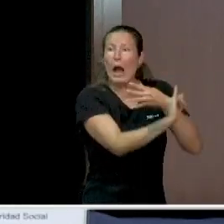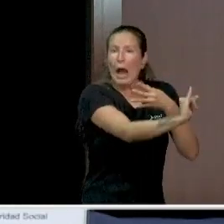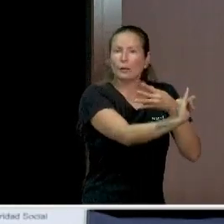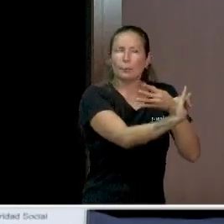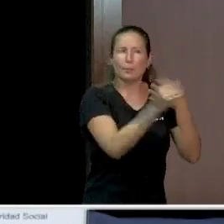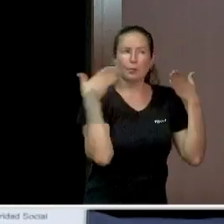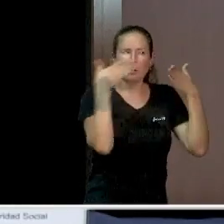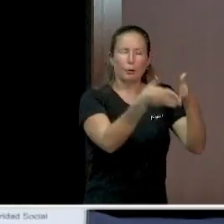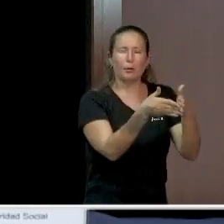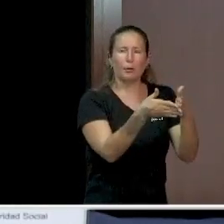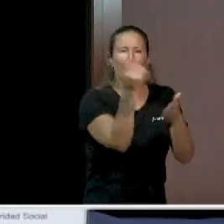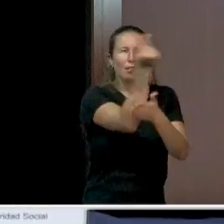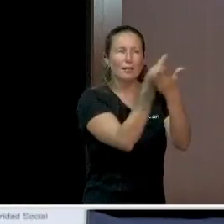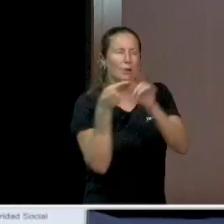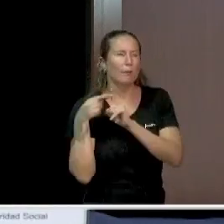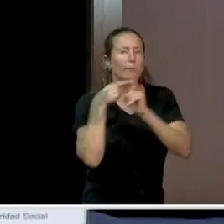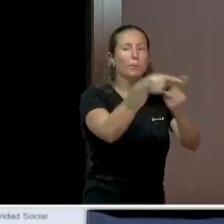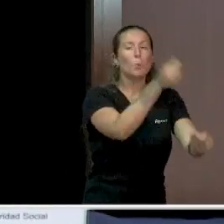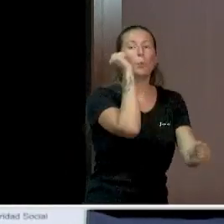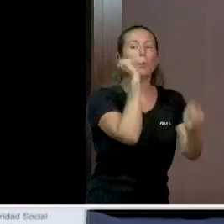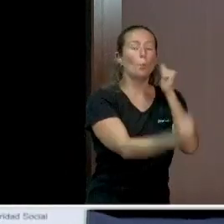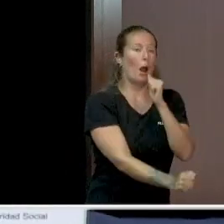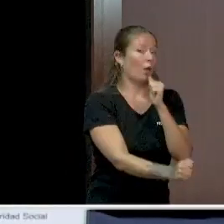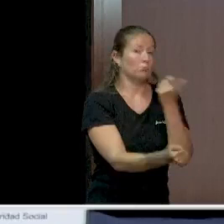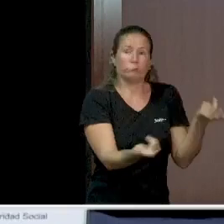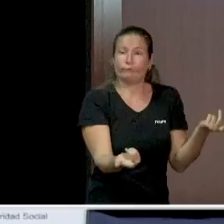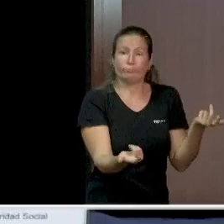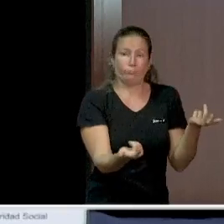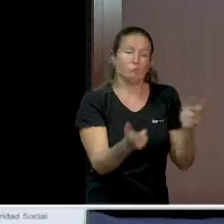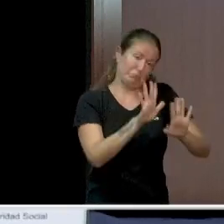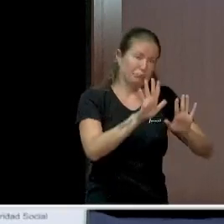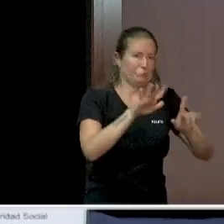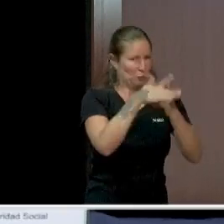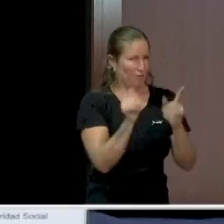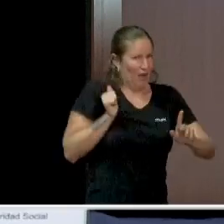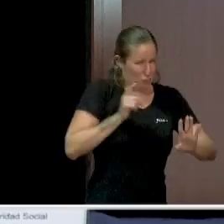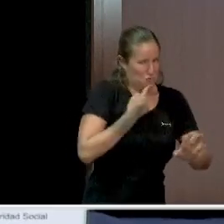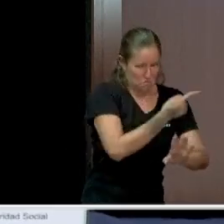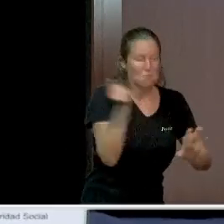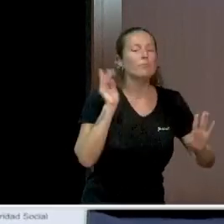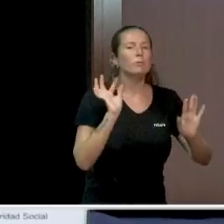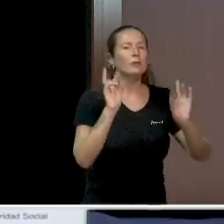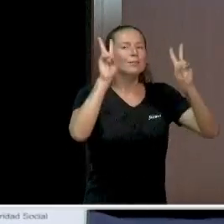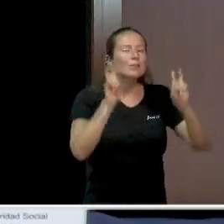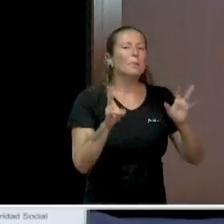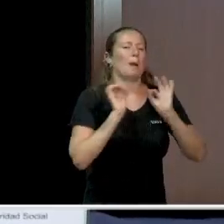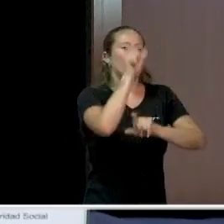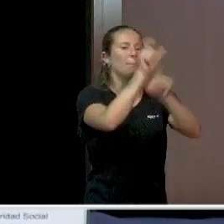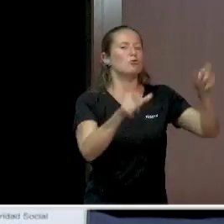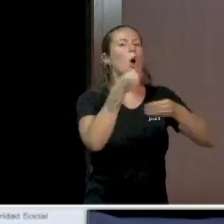diseñados en base al reduccionista y, por tanto, falso paradigma del operador